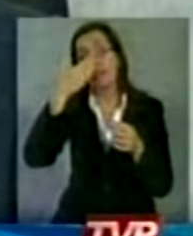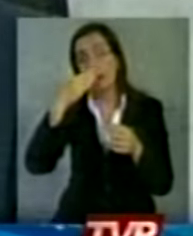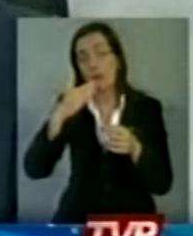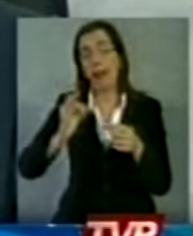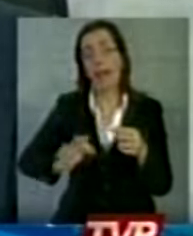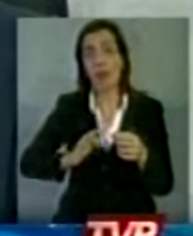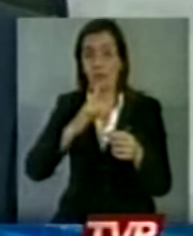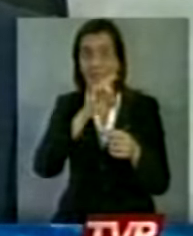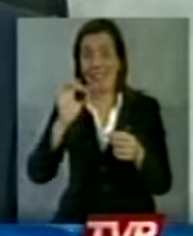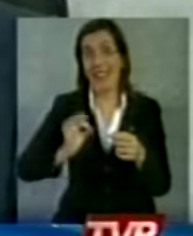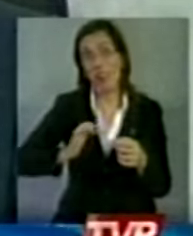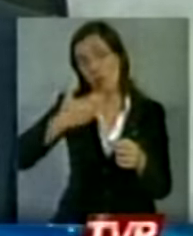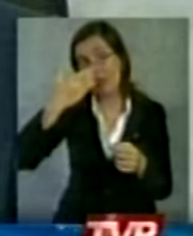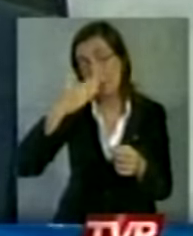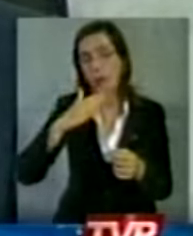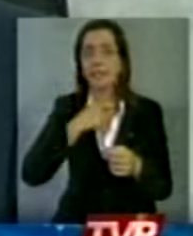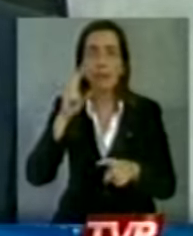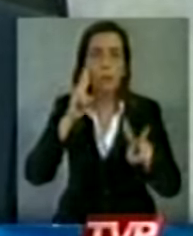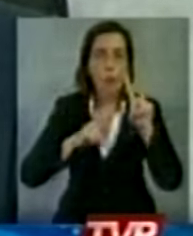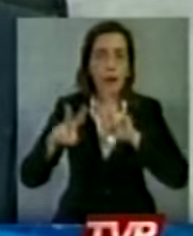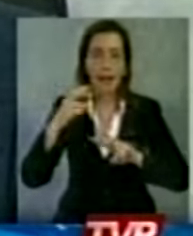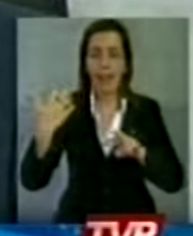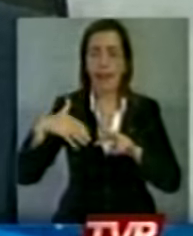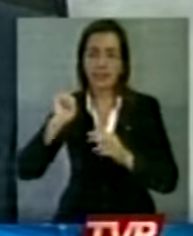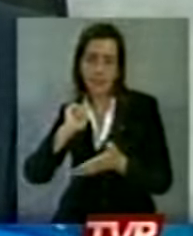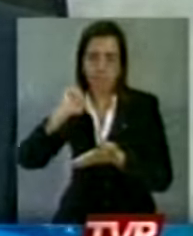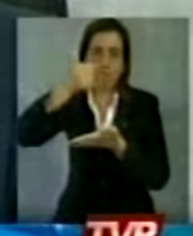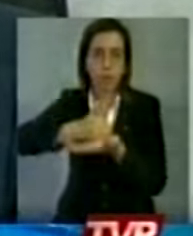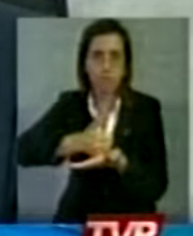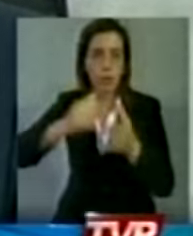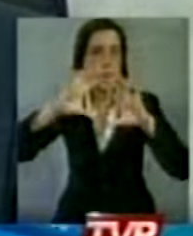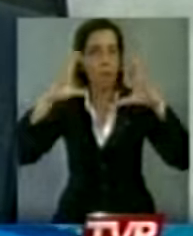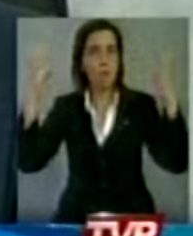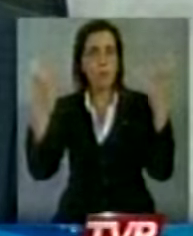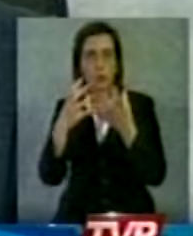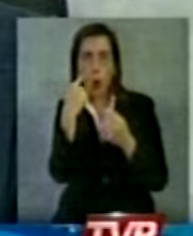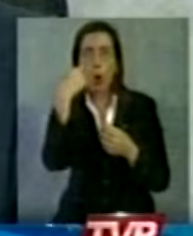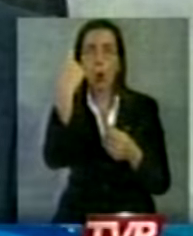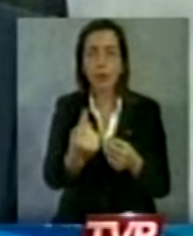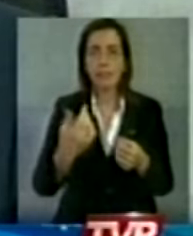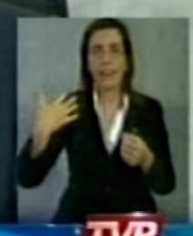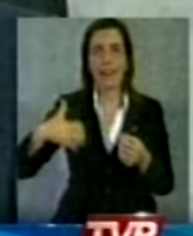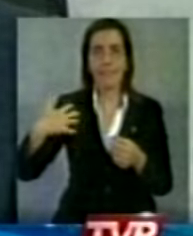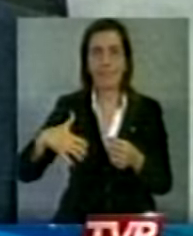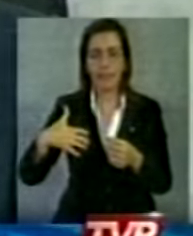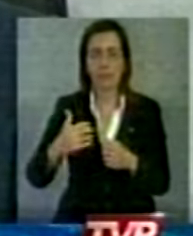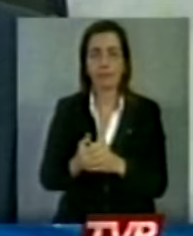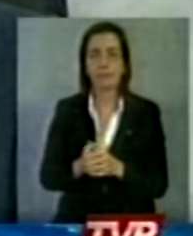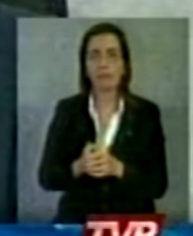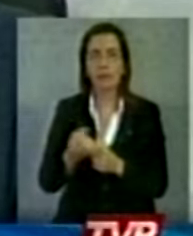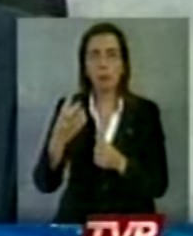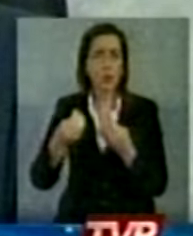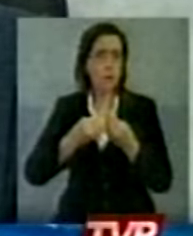del centenario ganar un lugar en un concierto internacional de